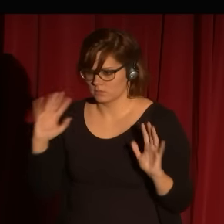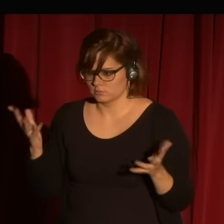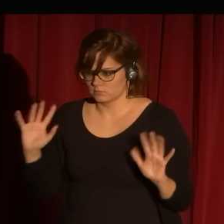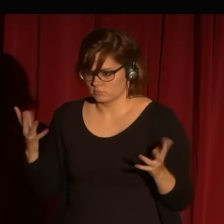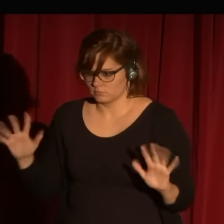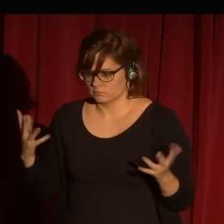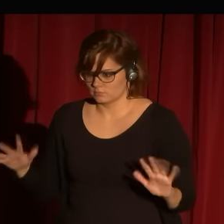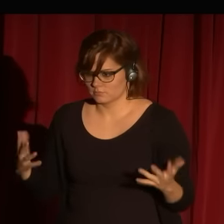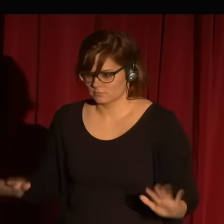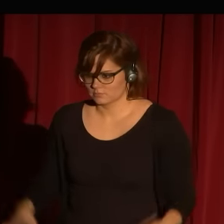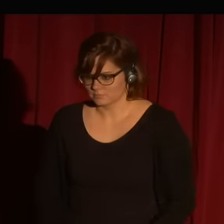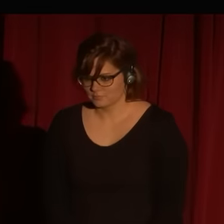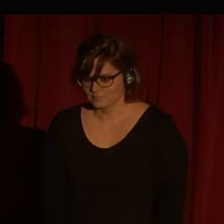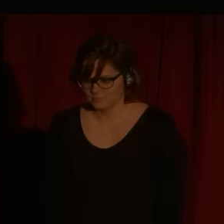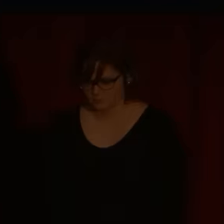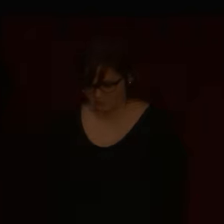gracias